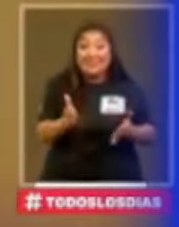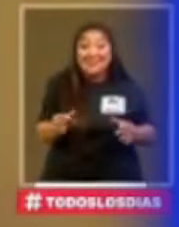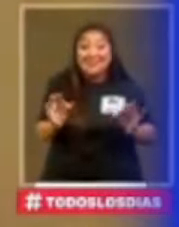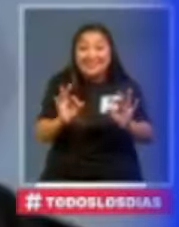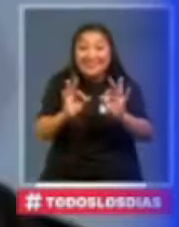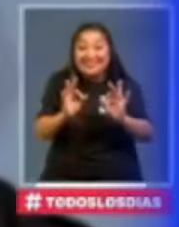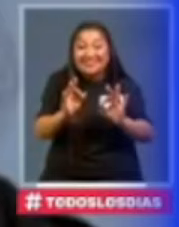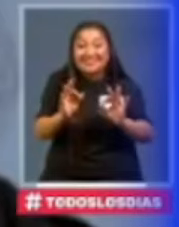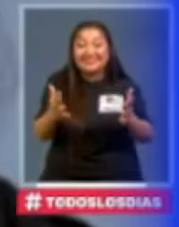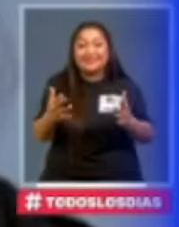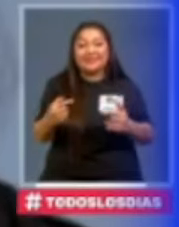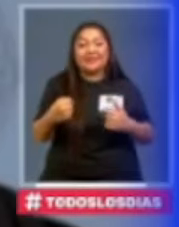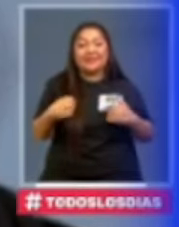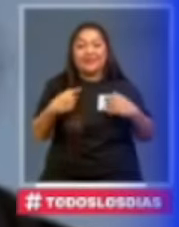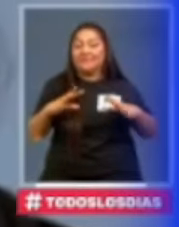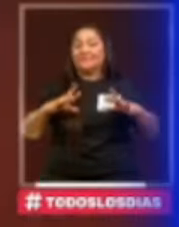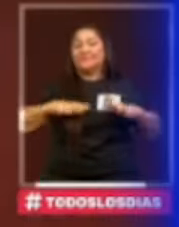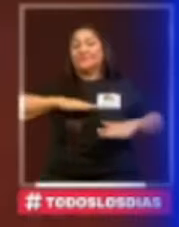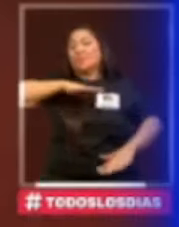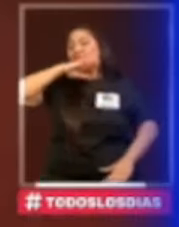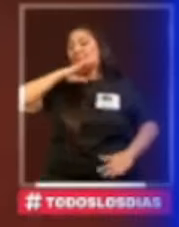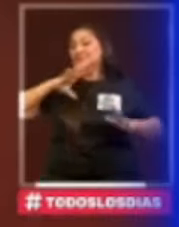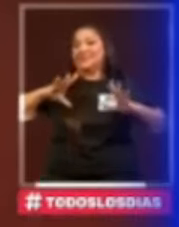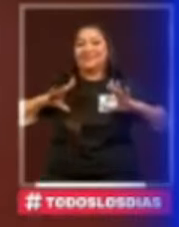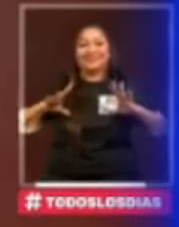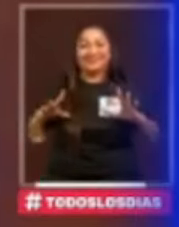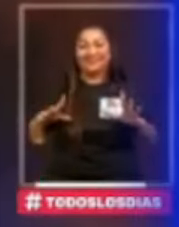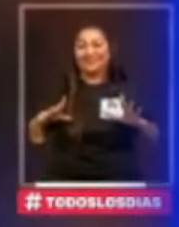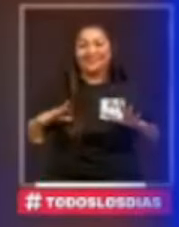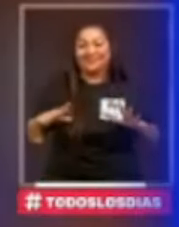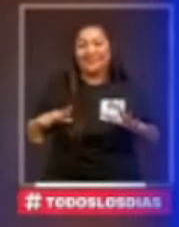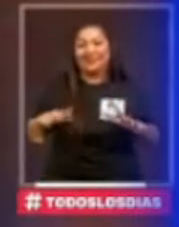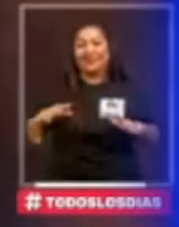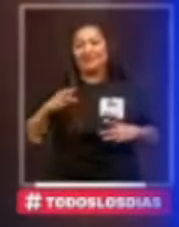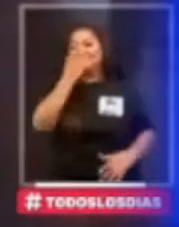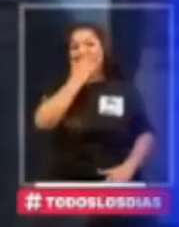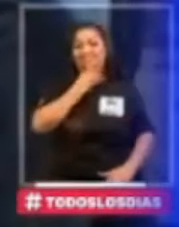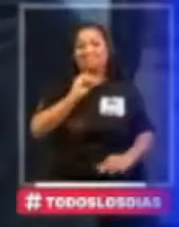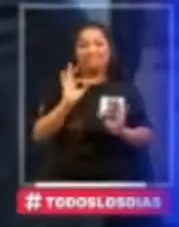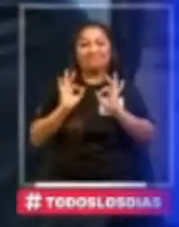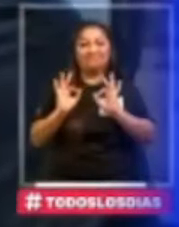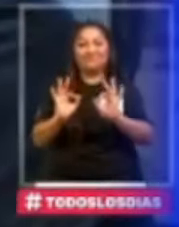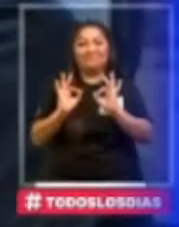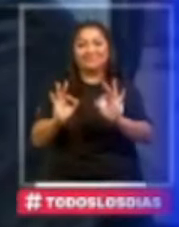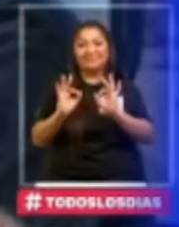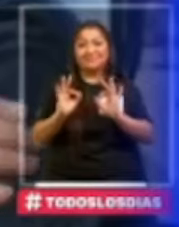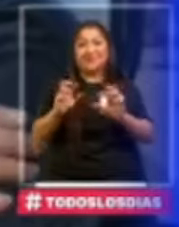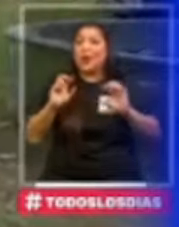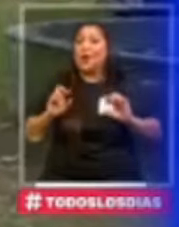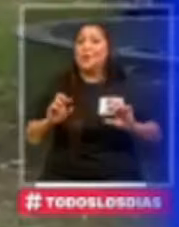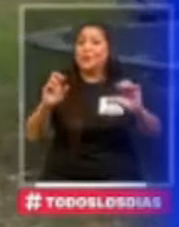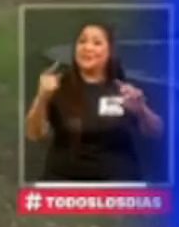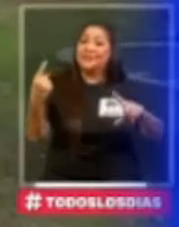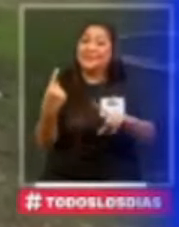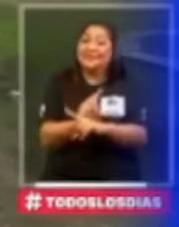lento. Sigue. Está ahí sola, mira. ¿Ves? No sé, la felicidad máxima. Es maravilloso, o sea, es tener otra oportunidad.